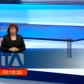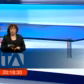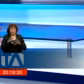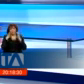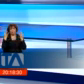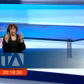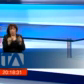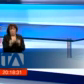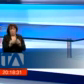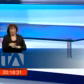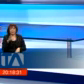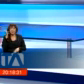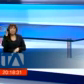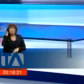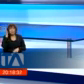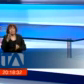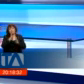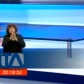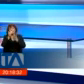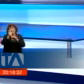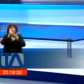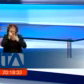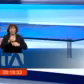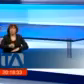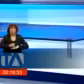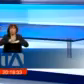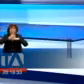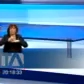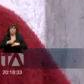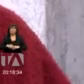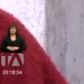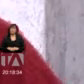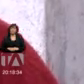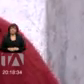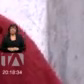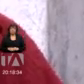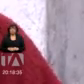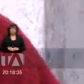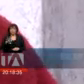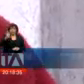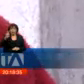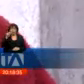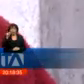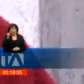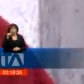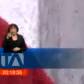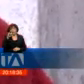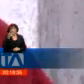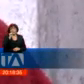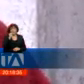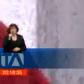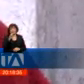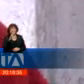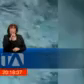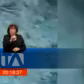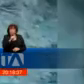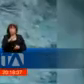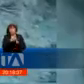de Chimborazo piden ayuda a las autoridades. Francisco Paguay pide, lleno de angustia, ayuda a las autoridades para saber